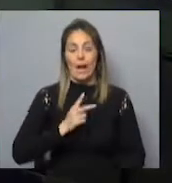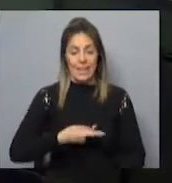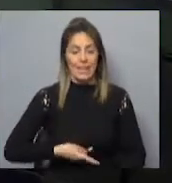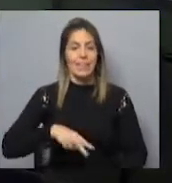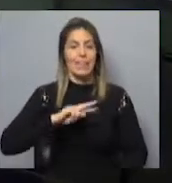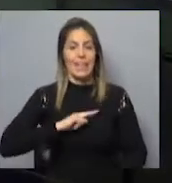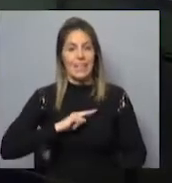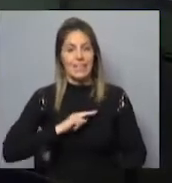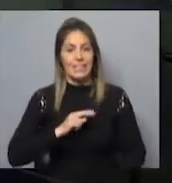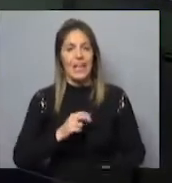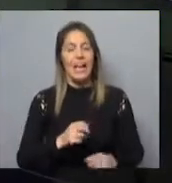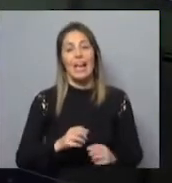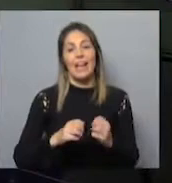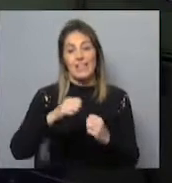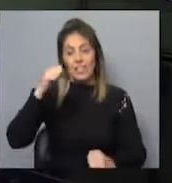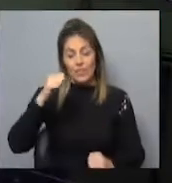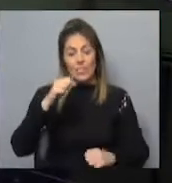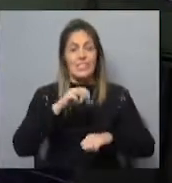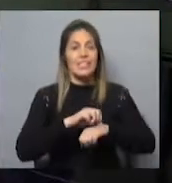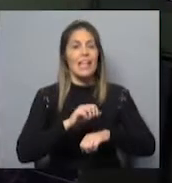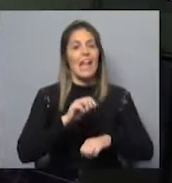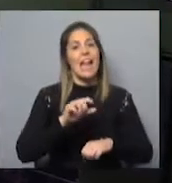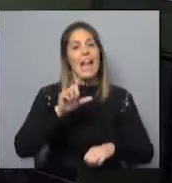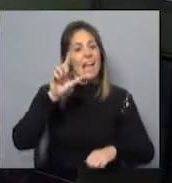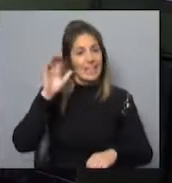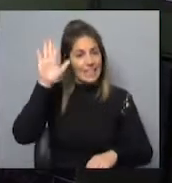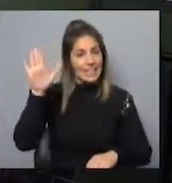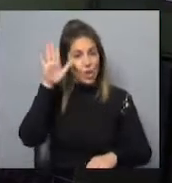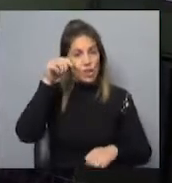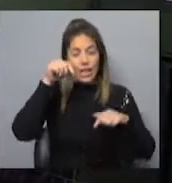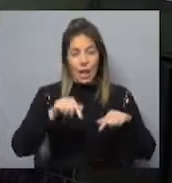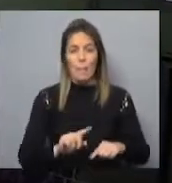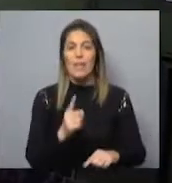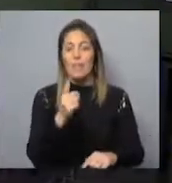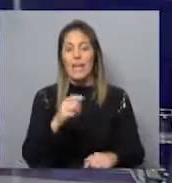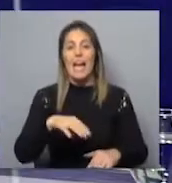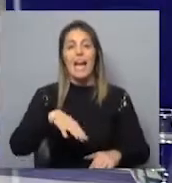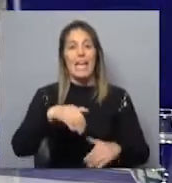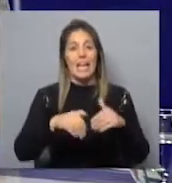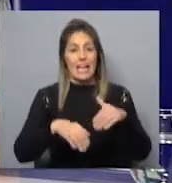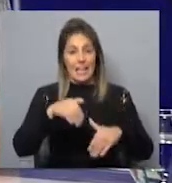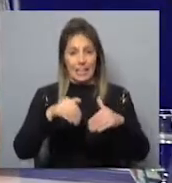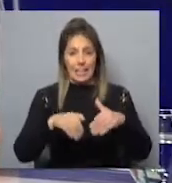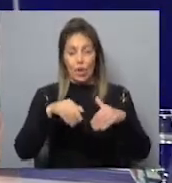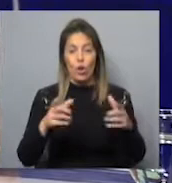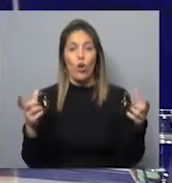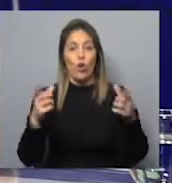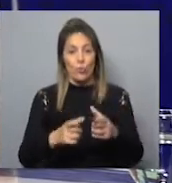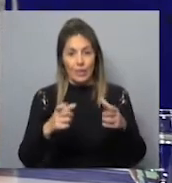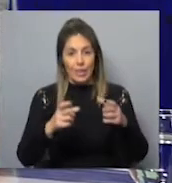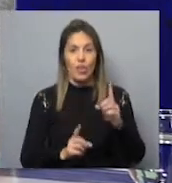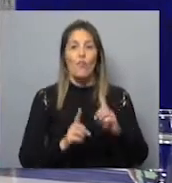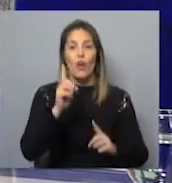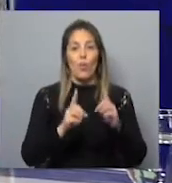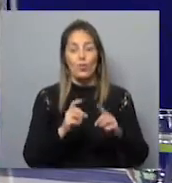de licenciada en psicología en uruguay primera en ser electa en un cargo en el cogobierno universitario como presidenta del claustro de facultad de